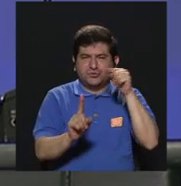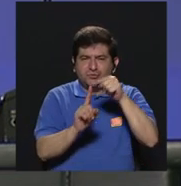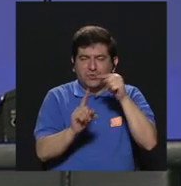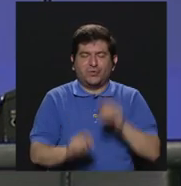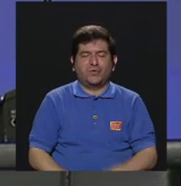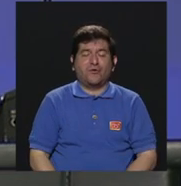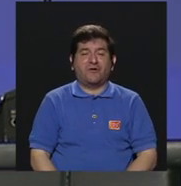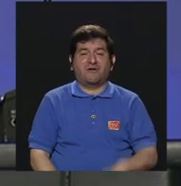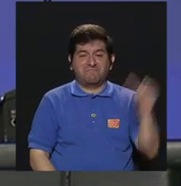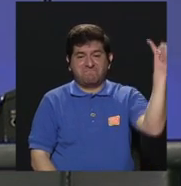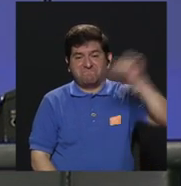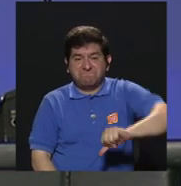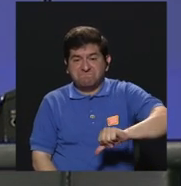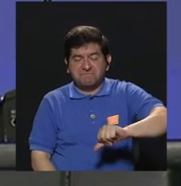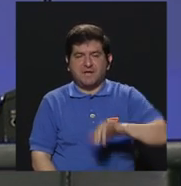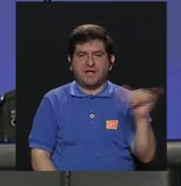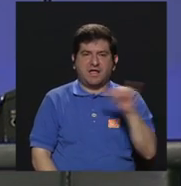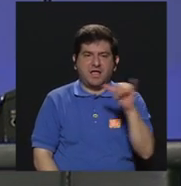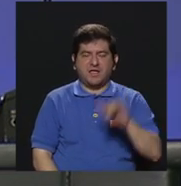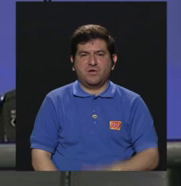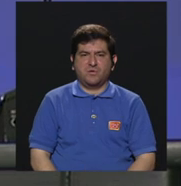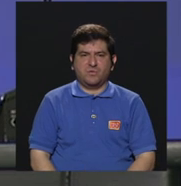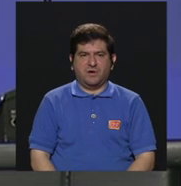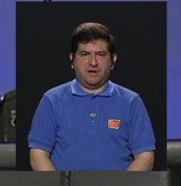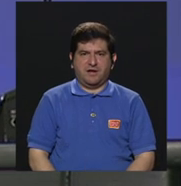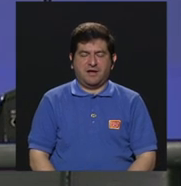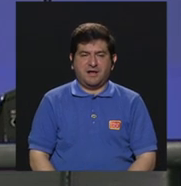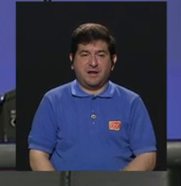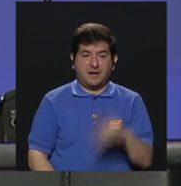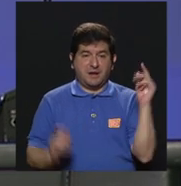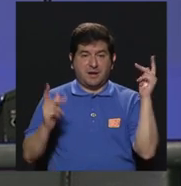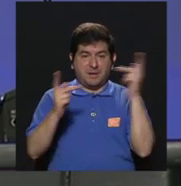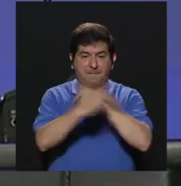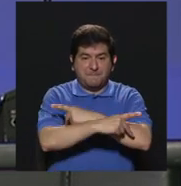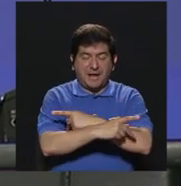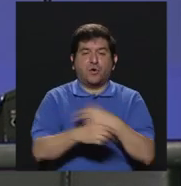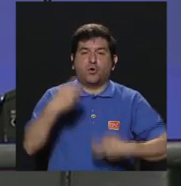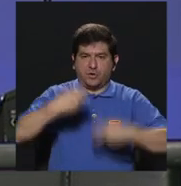fracaso, sino potencialmente a agravar el problema.